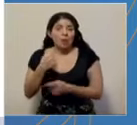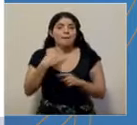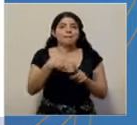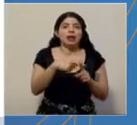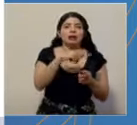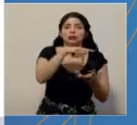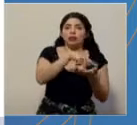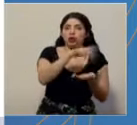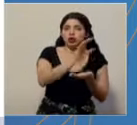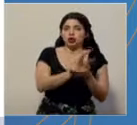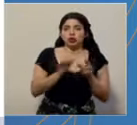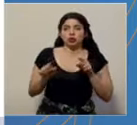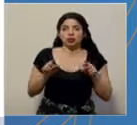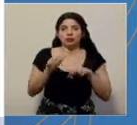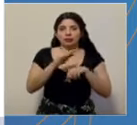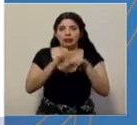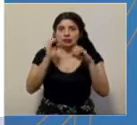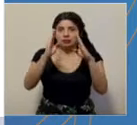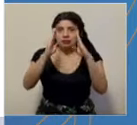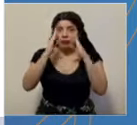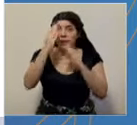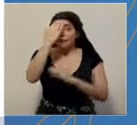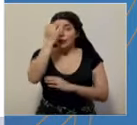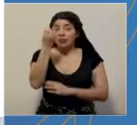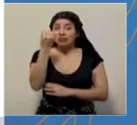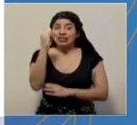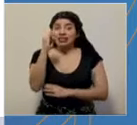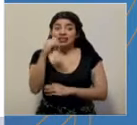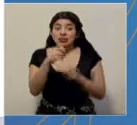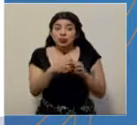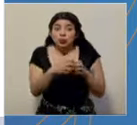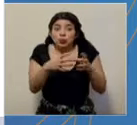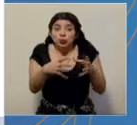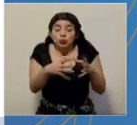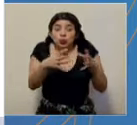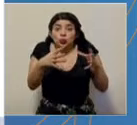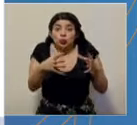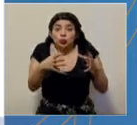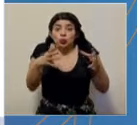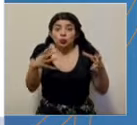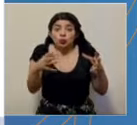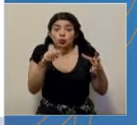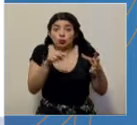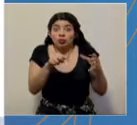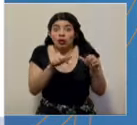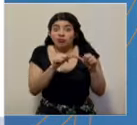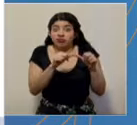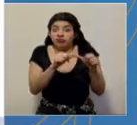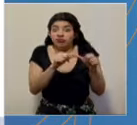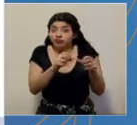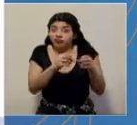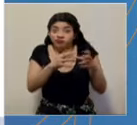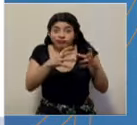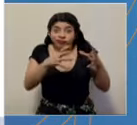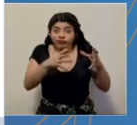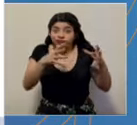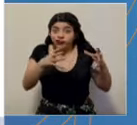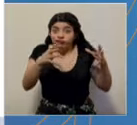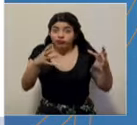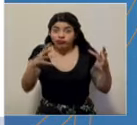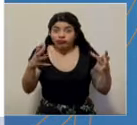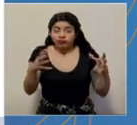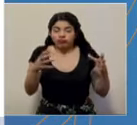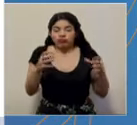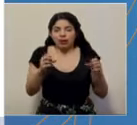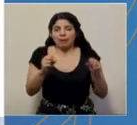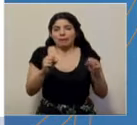Pocosí, dado que si la tendencia de aumento de casos se mantiene, debería